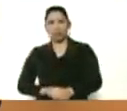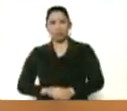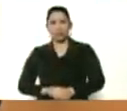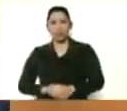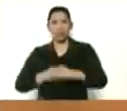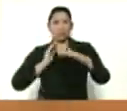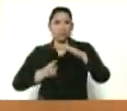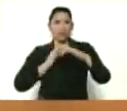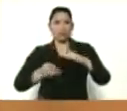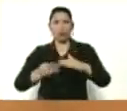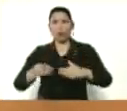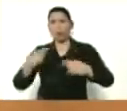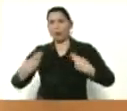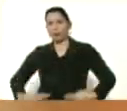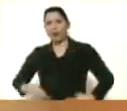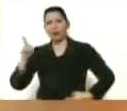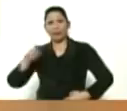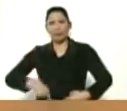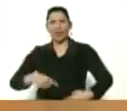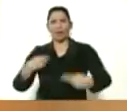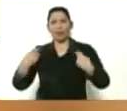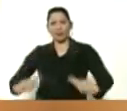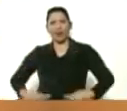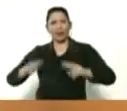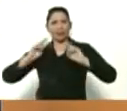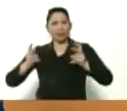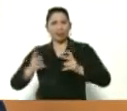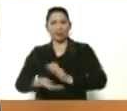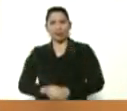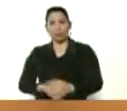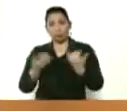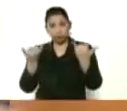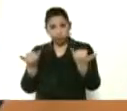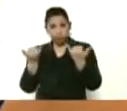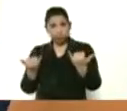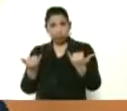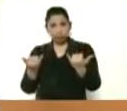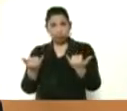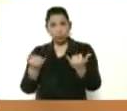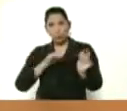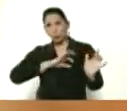migración humanitaria y el caso humanitario, y ahorita que están regresando